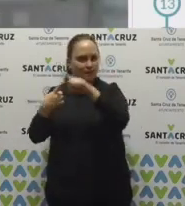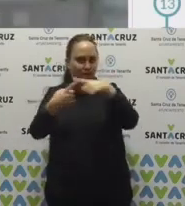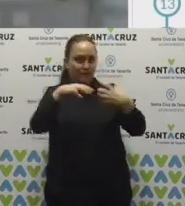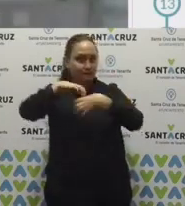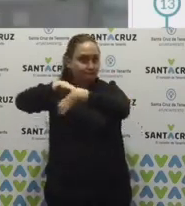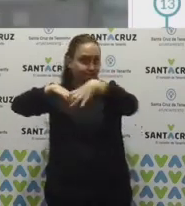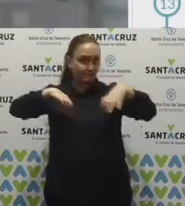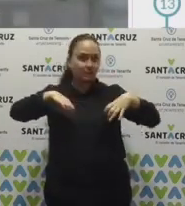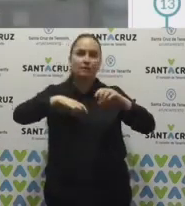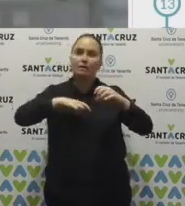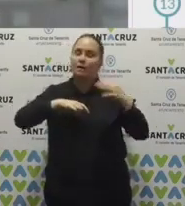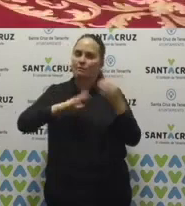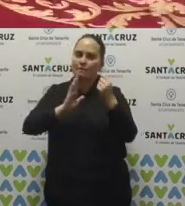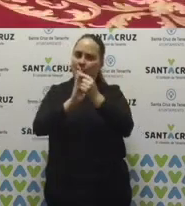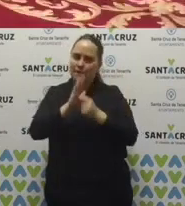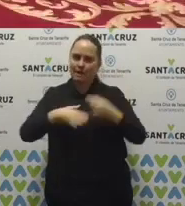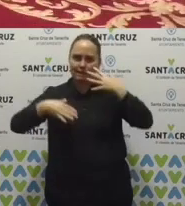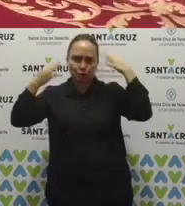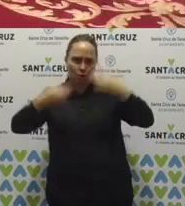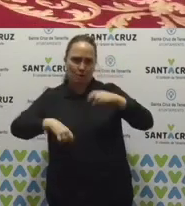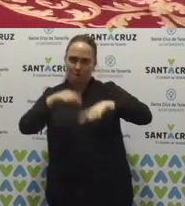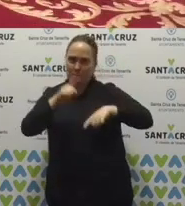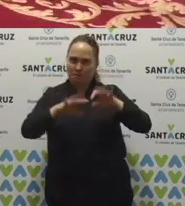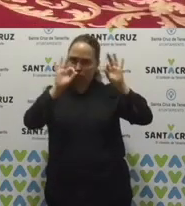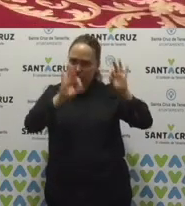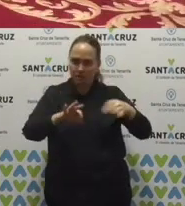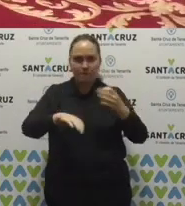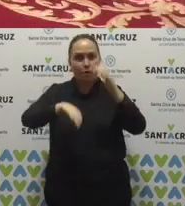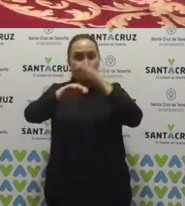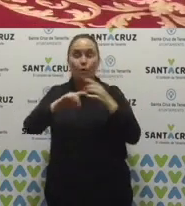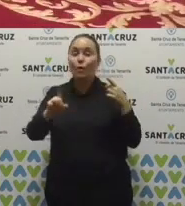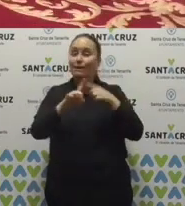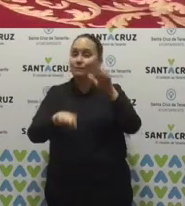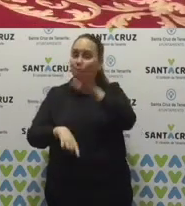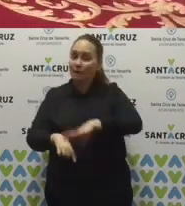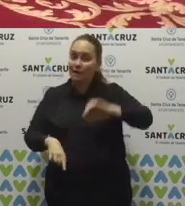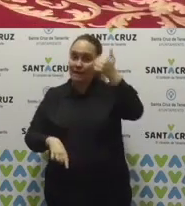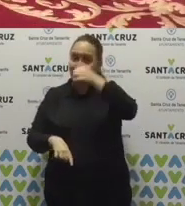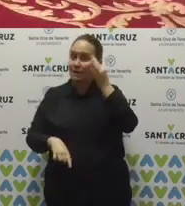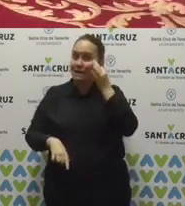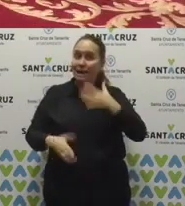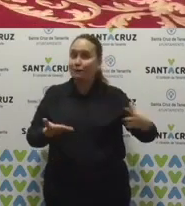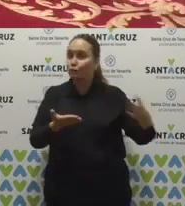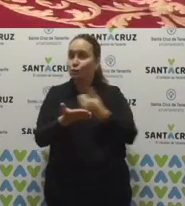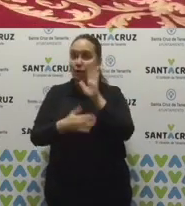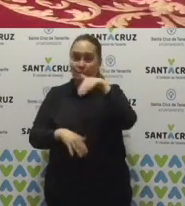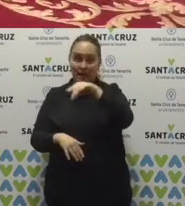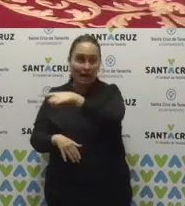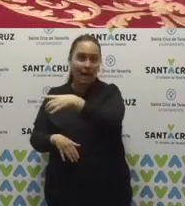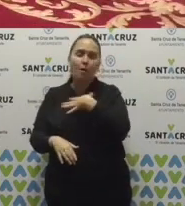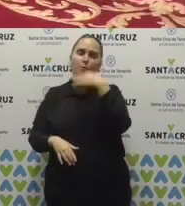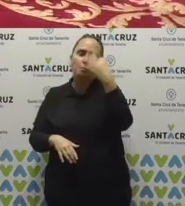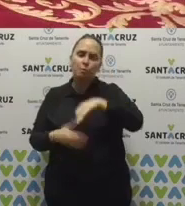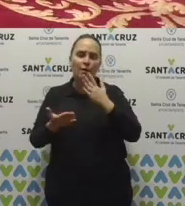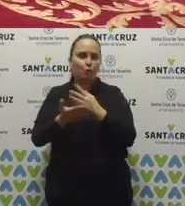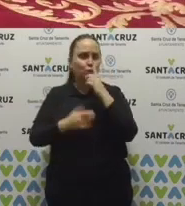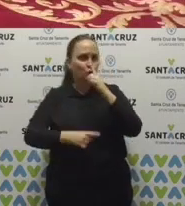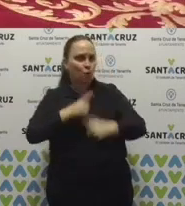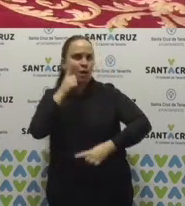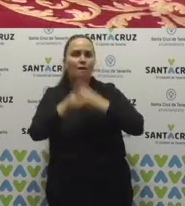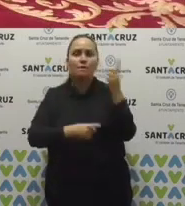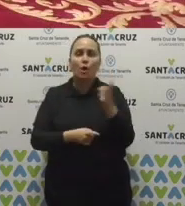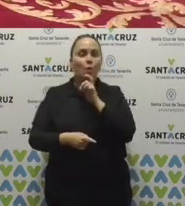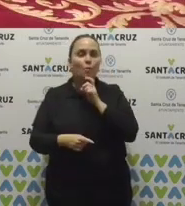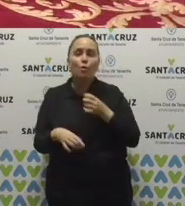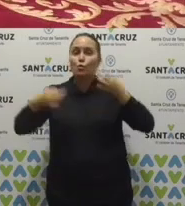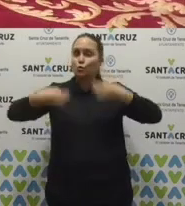está estable con el fin de que todos los niños y niñas del área puedan realizar el próximo curso escolar con la mayor normalidad